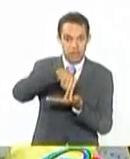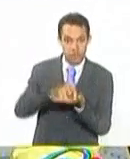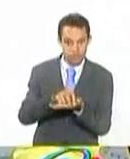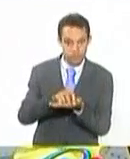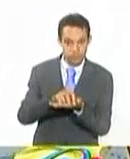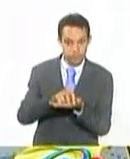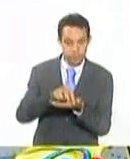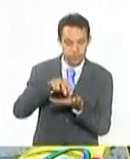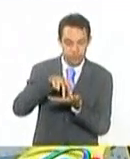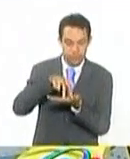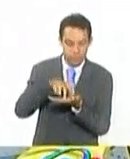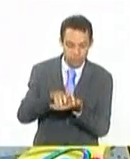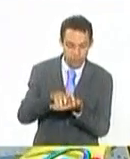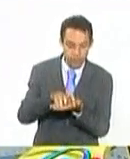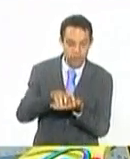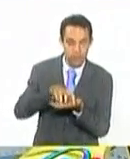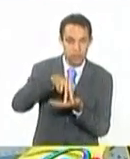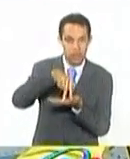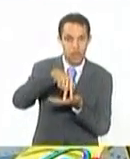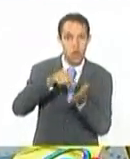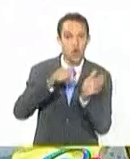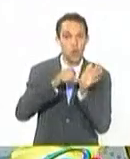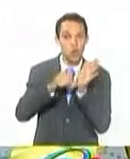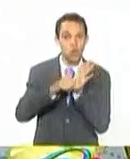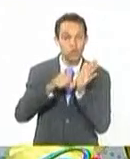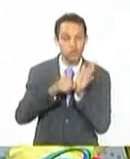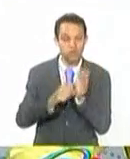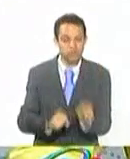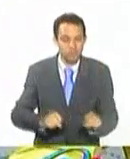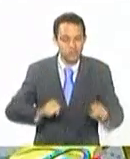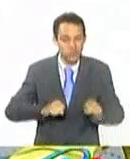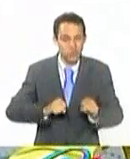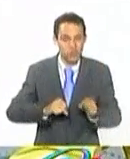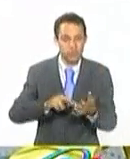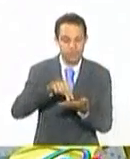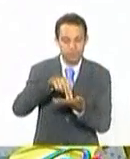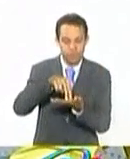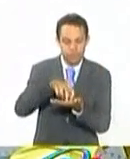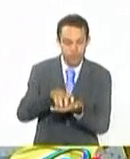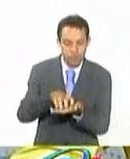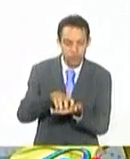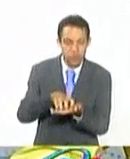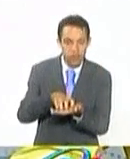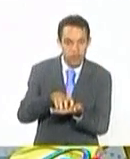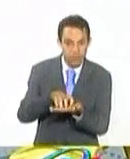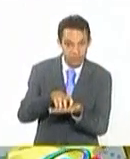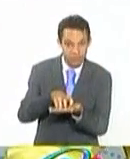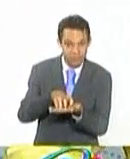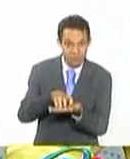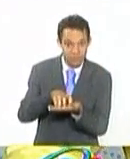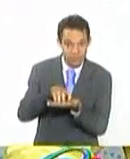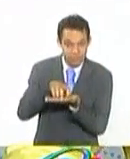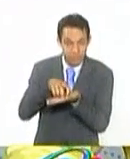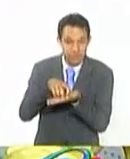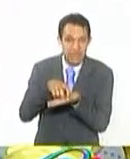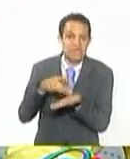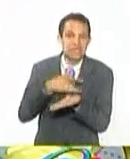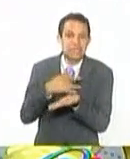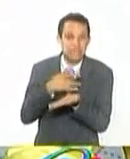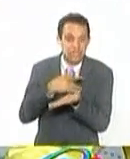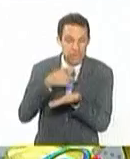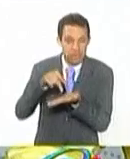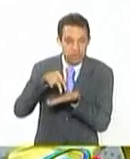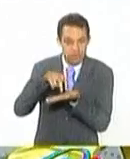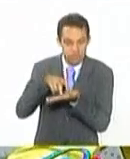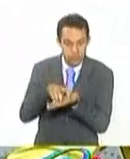apretan duro los glúteos las nalgas cuando ustedes bajan un poco las rodillas se van a sentir que la rodilla que el